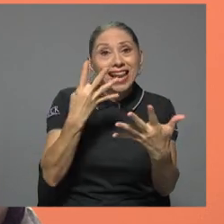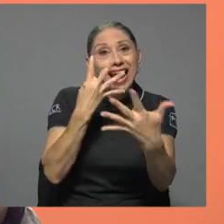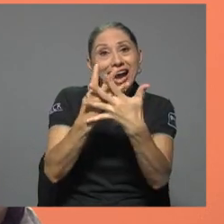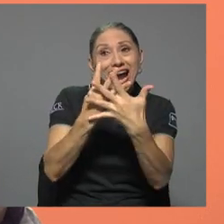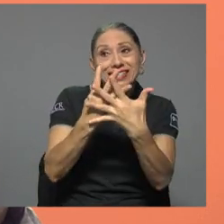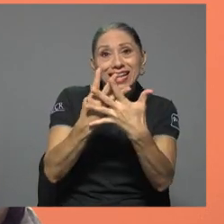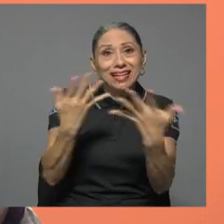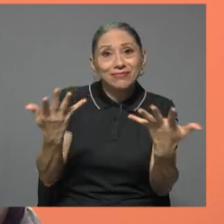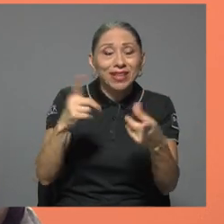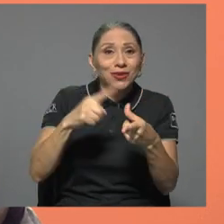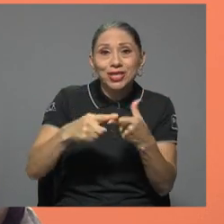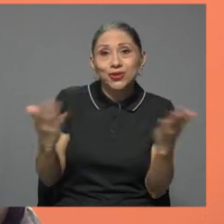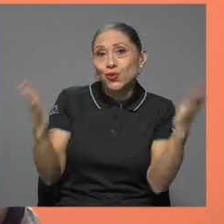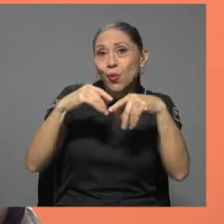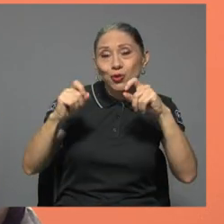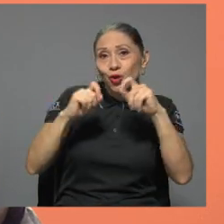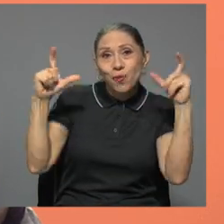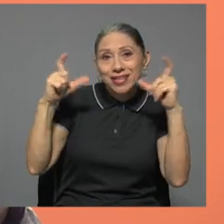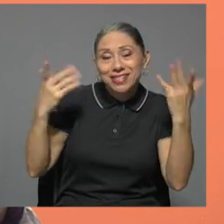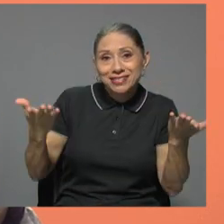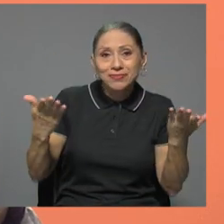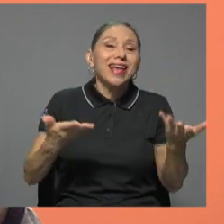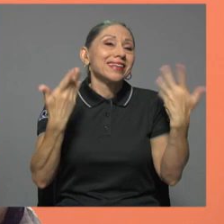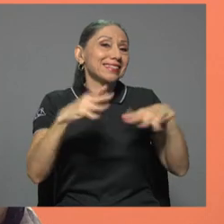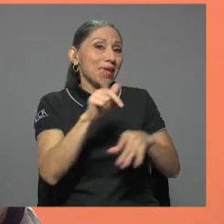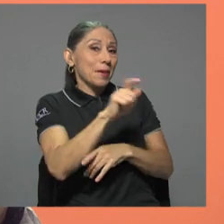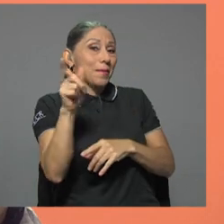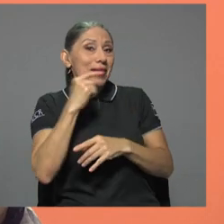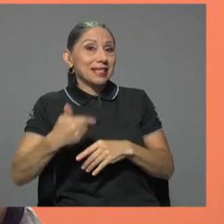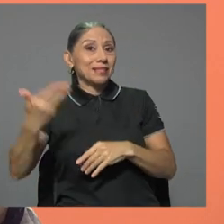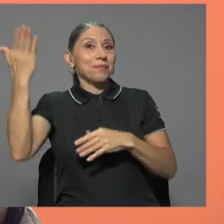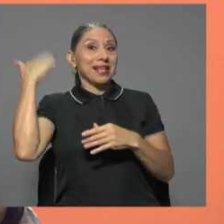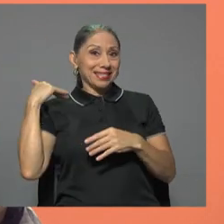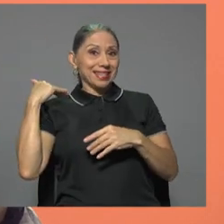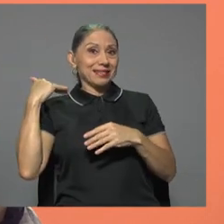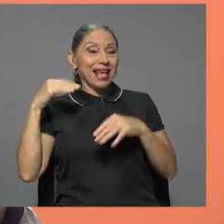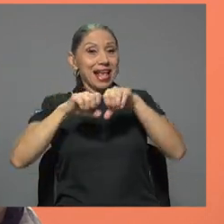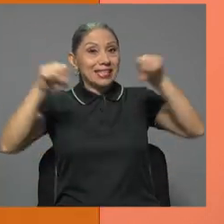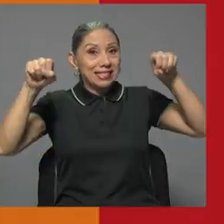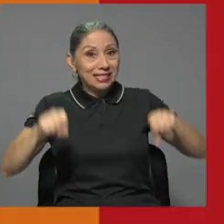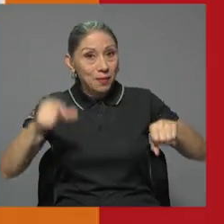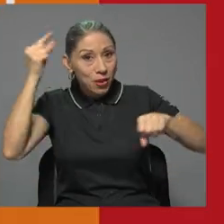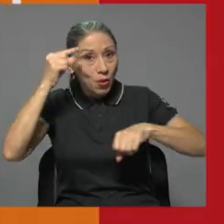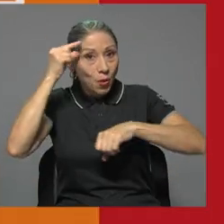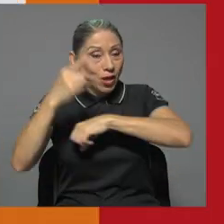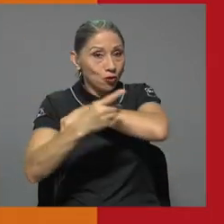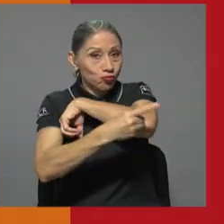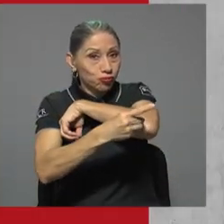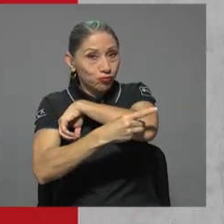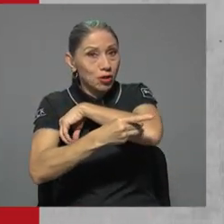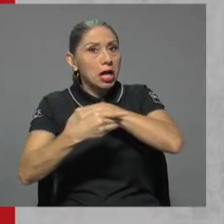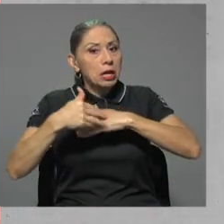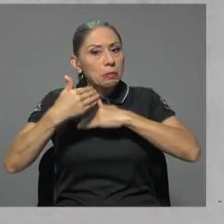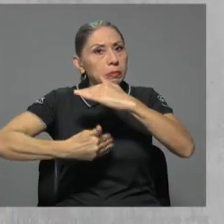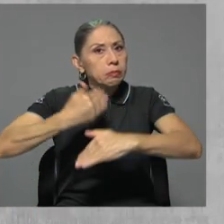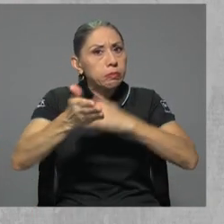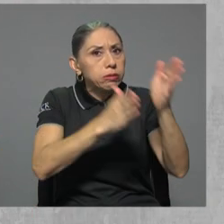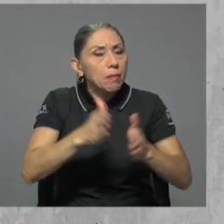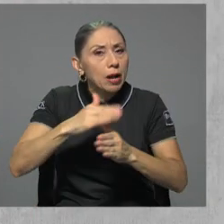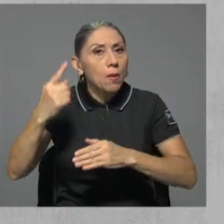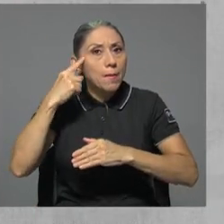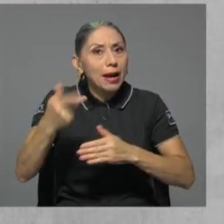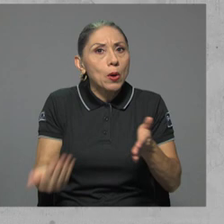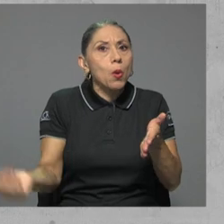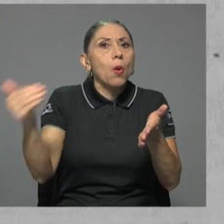los meses previos en los cuales el régimen ortega murillo allanó el camino para pues elegirse una vez más este es el cuarta el cuarto